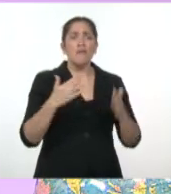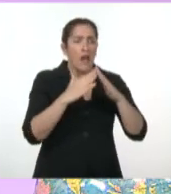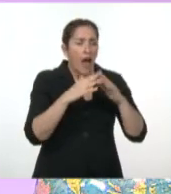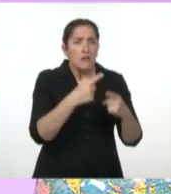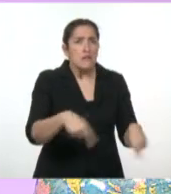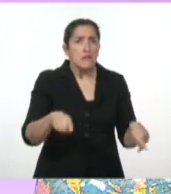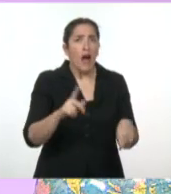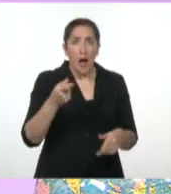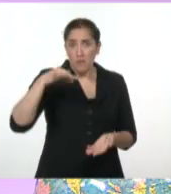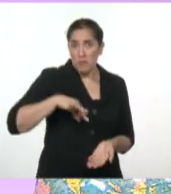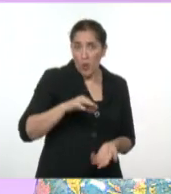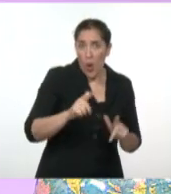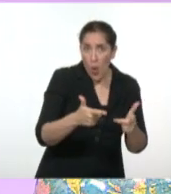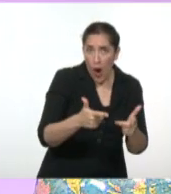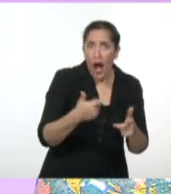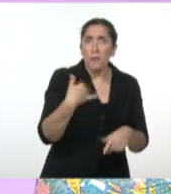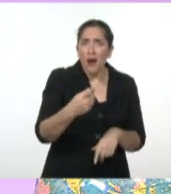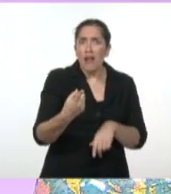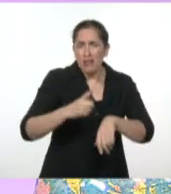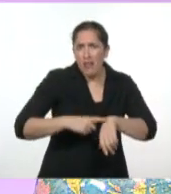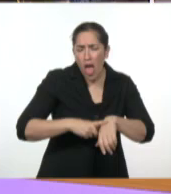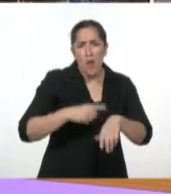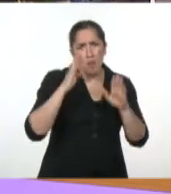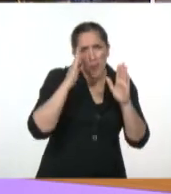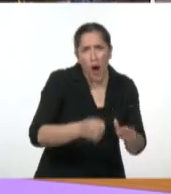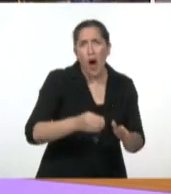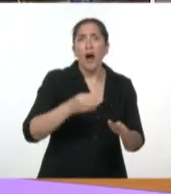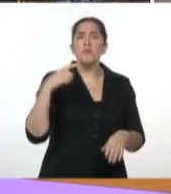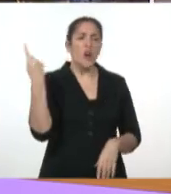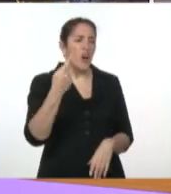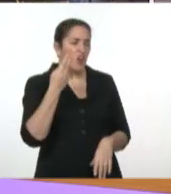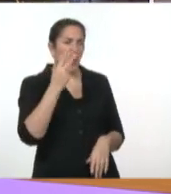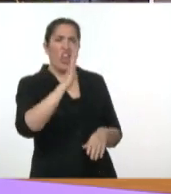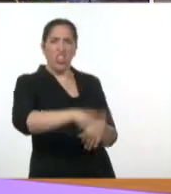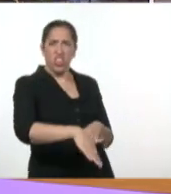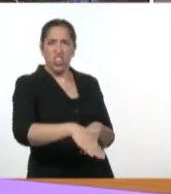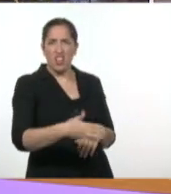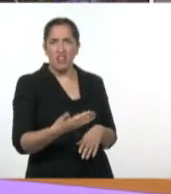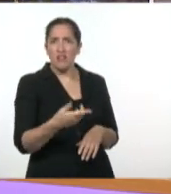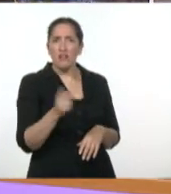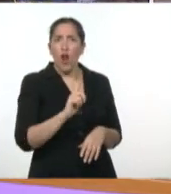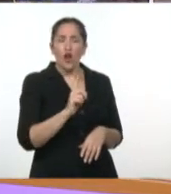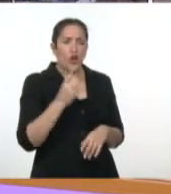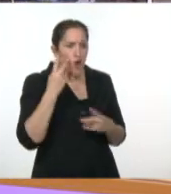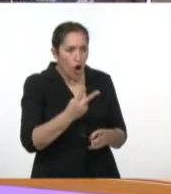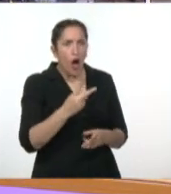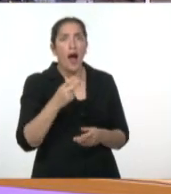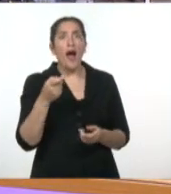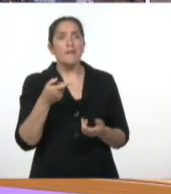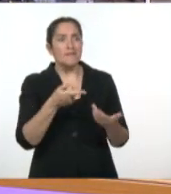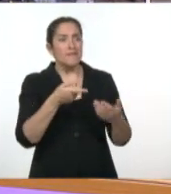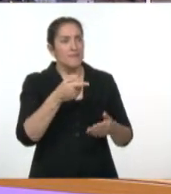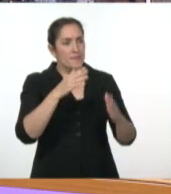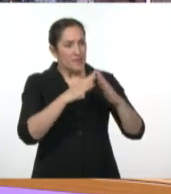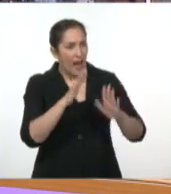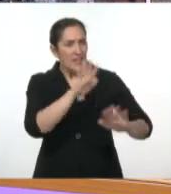tienen remuneración, pero sí llevan tiempo y no son reconocidas como parte de la economía de una familia. Y lo cierto